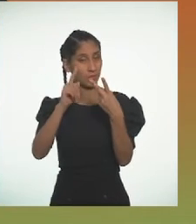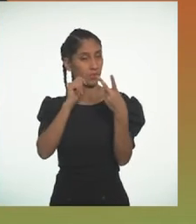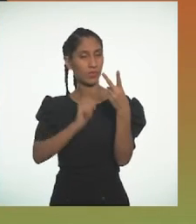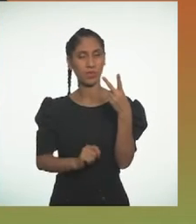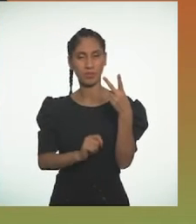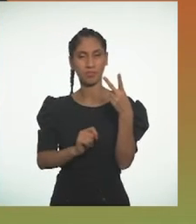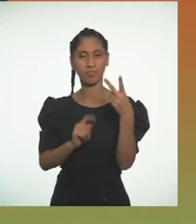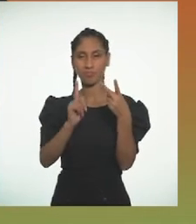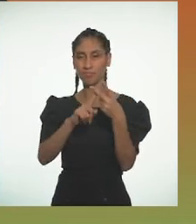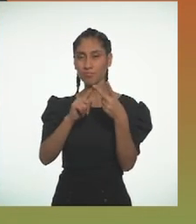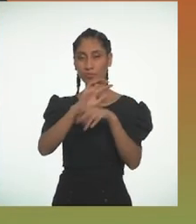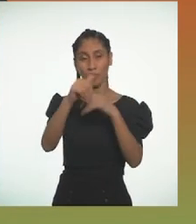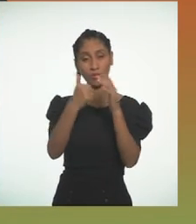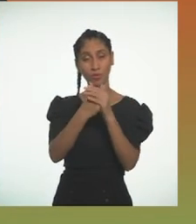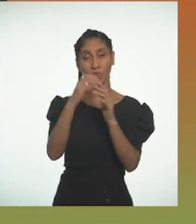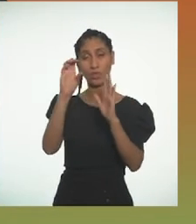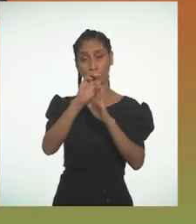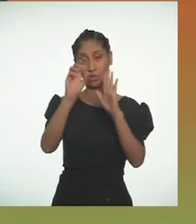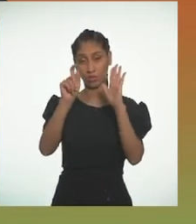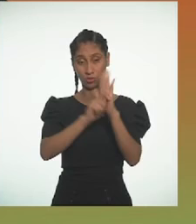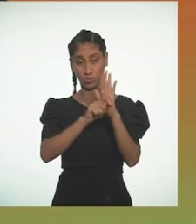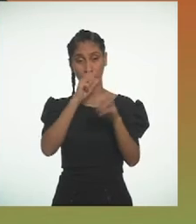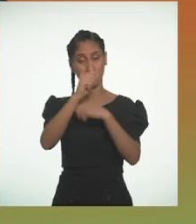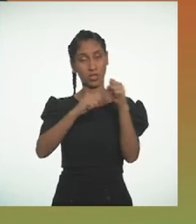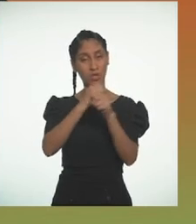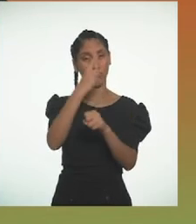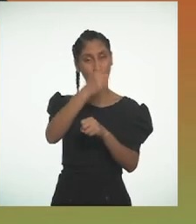Luego, en la Constitución de